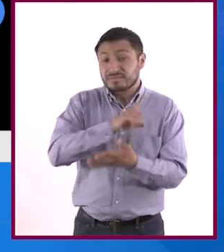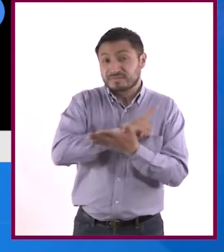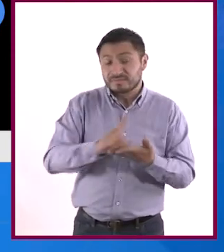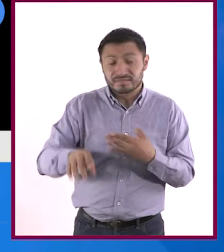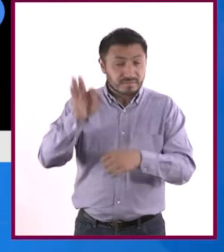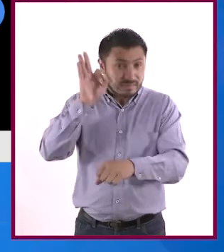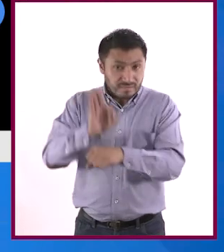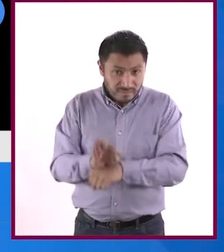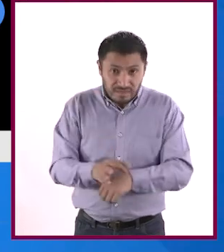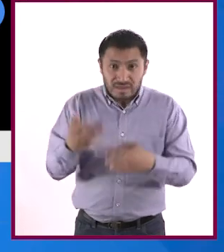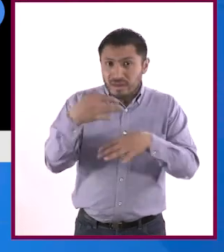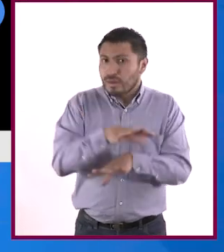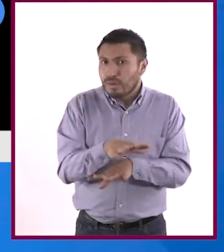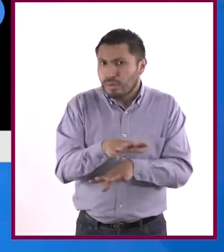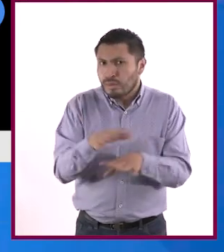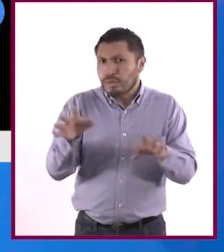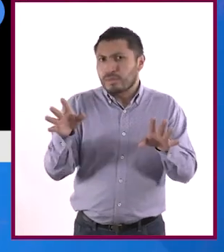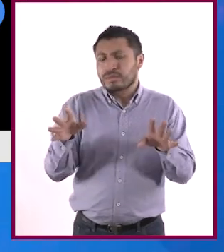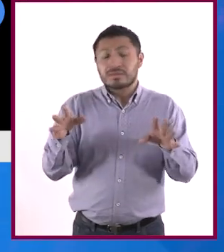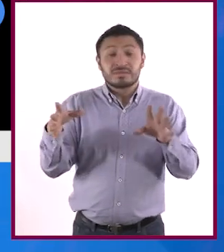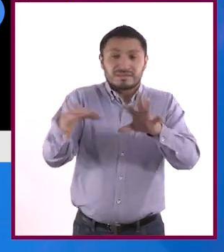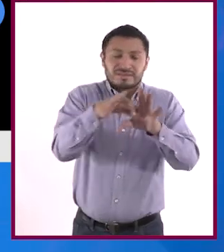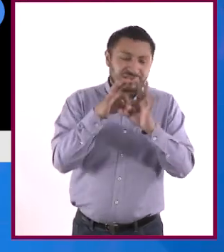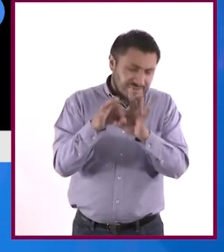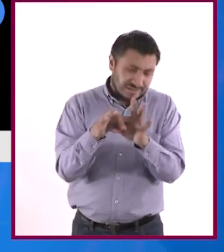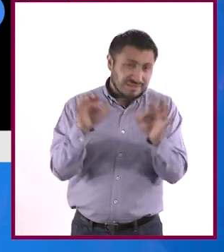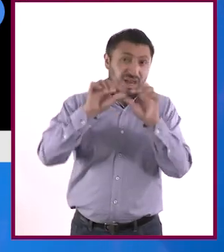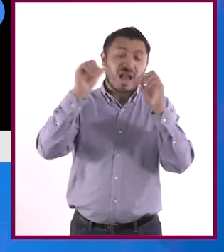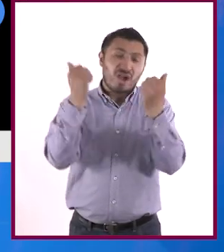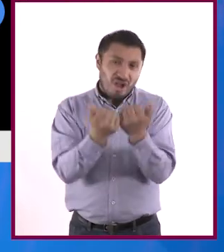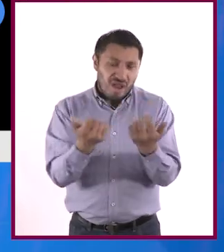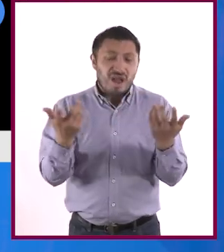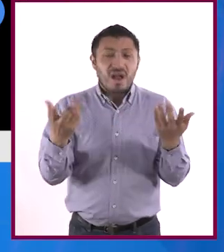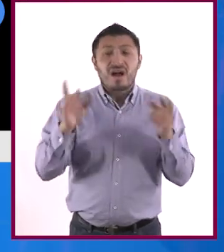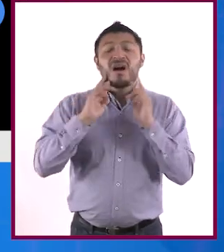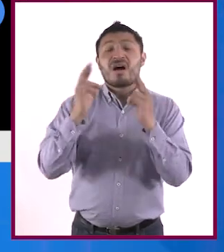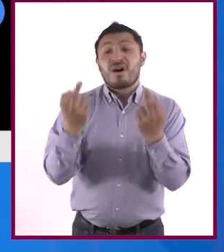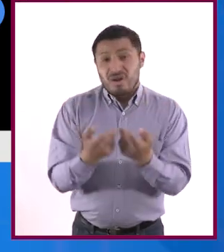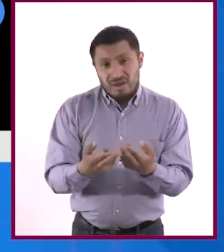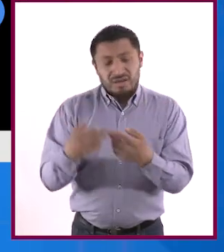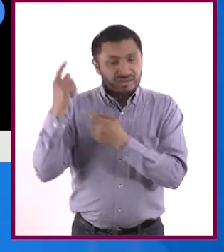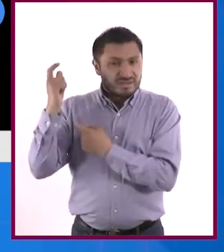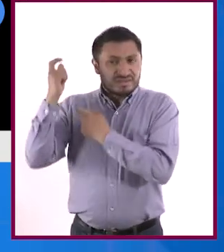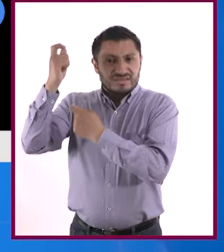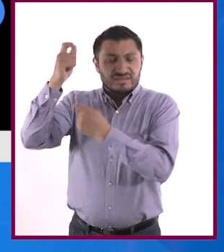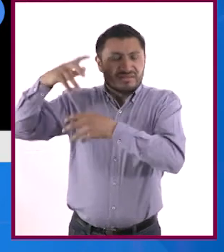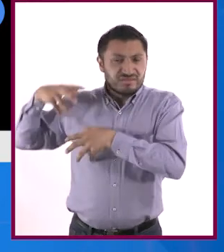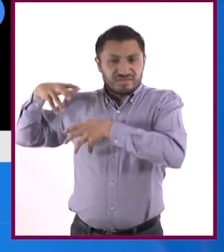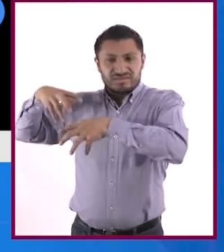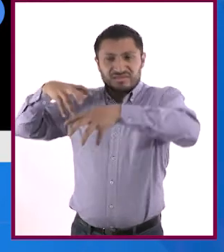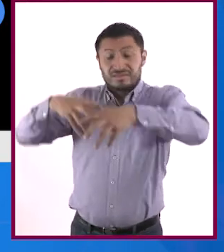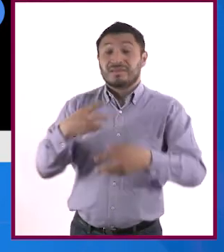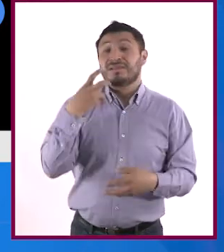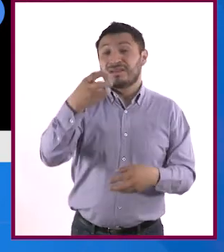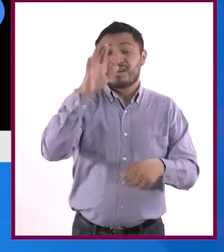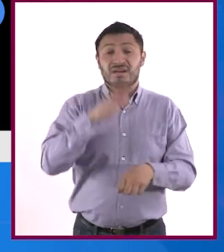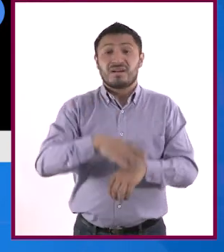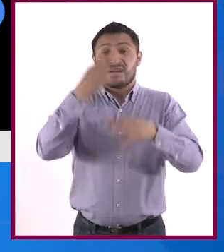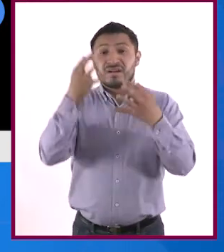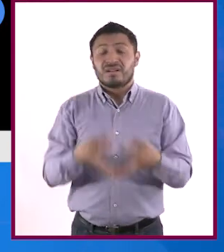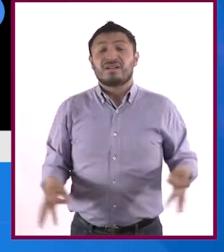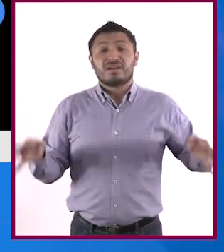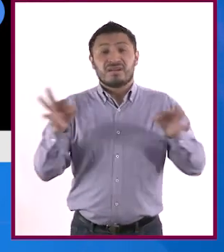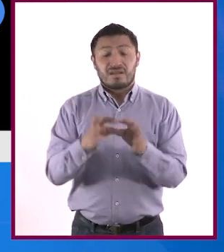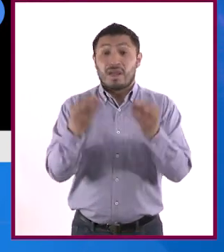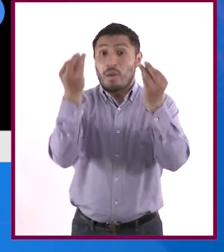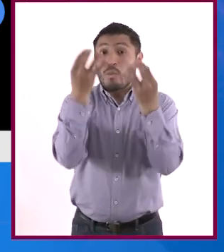derechos en pues a asociarse, ¿no? A reunirse, a manifestarse, y esto ha sido más importante,